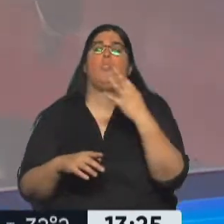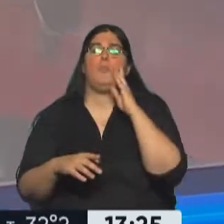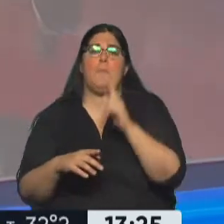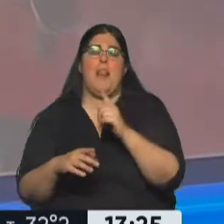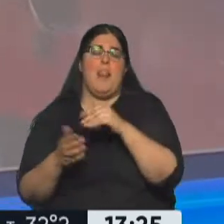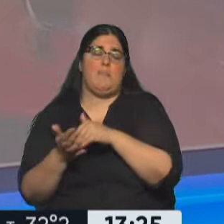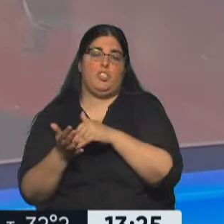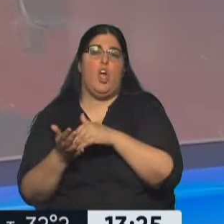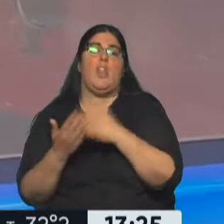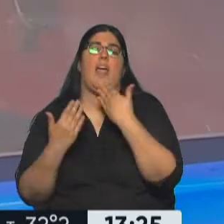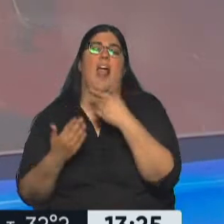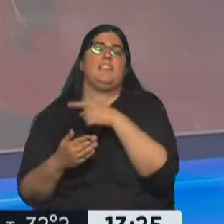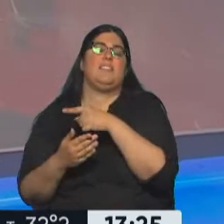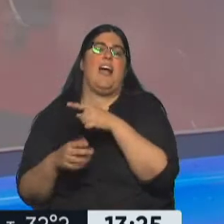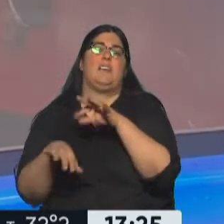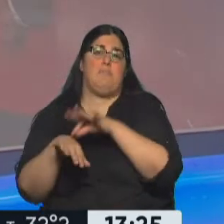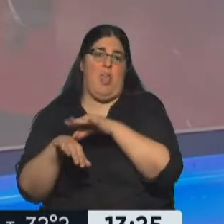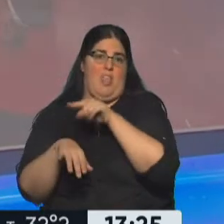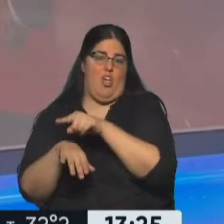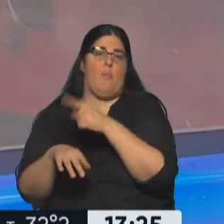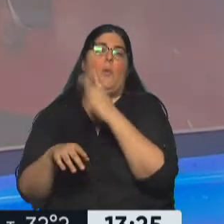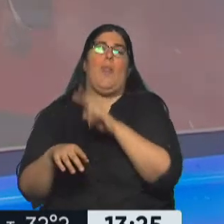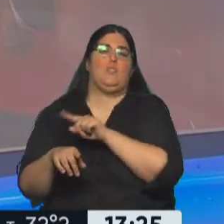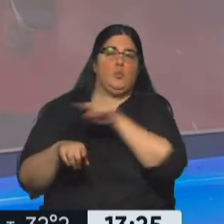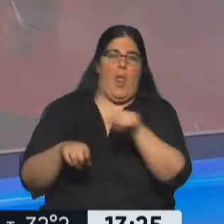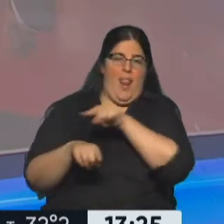todo venezolanos. Vamos a pasar a la próxima placa.